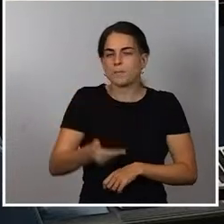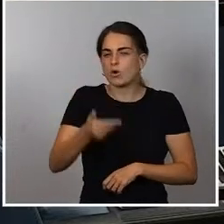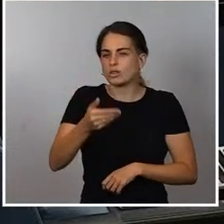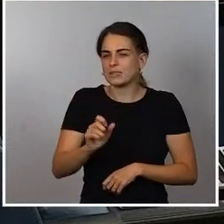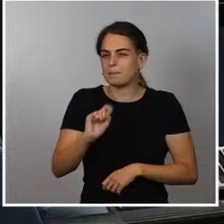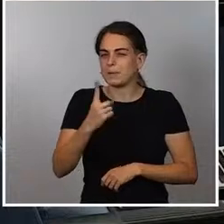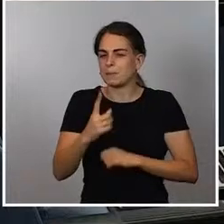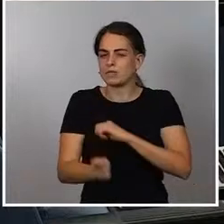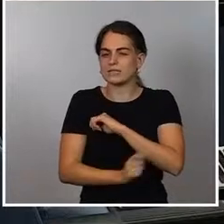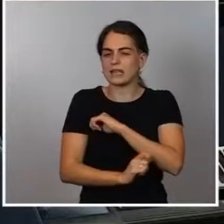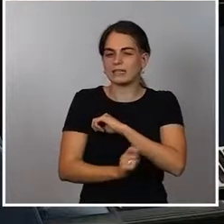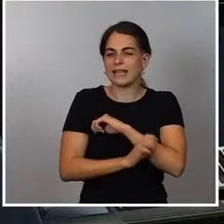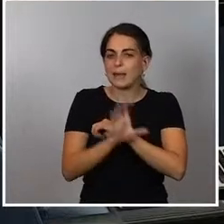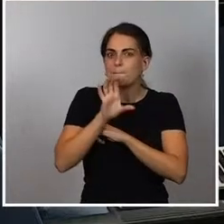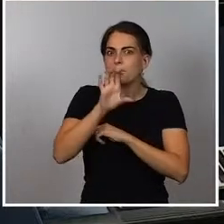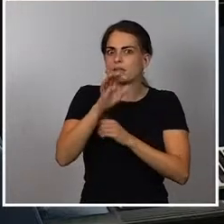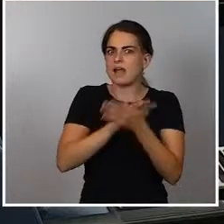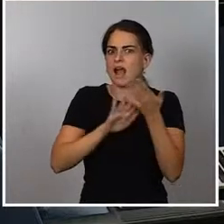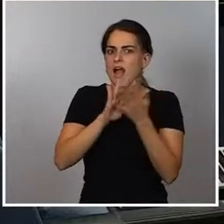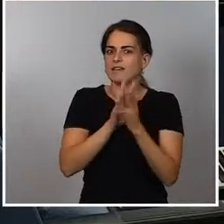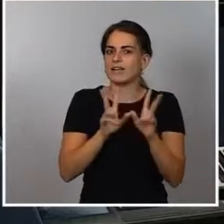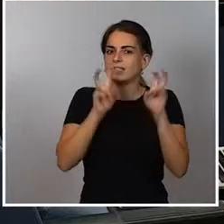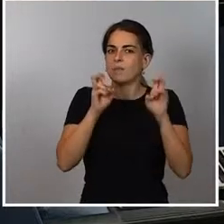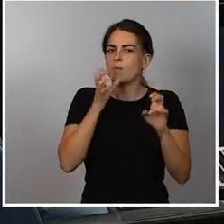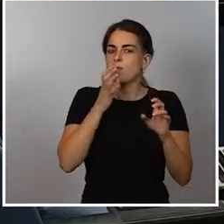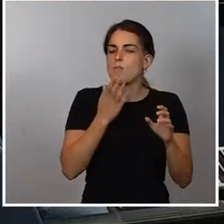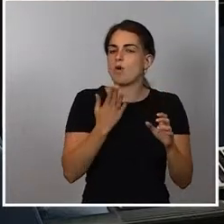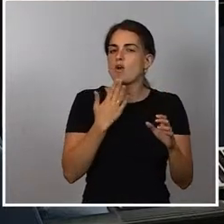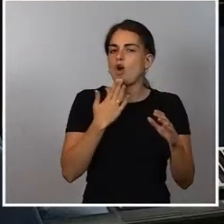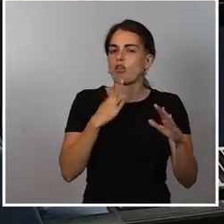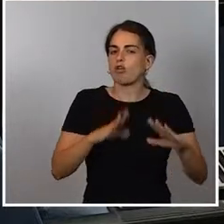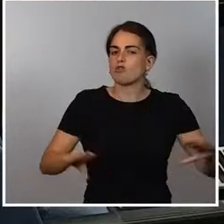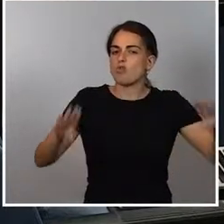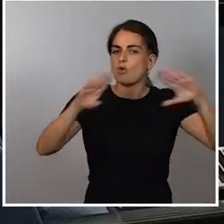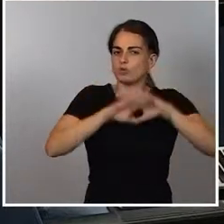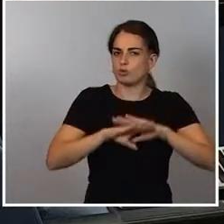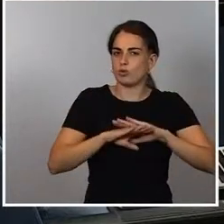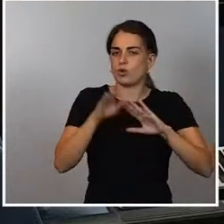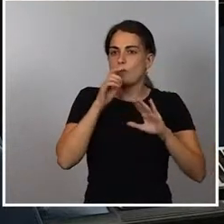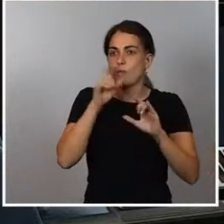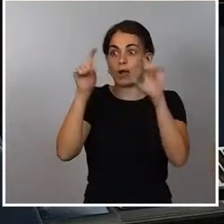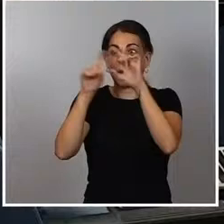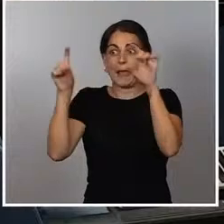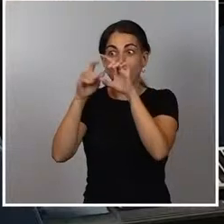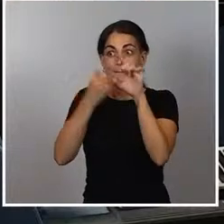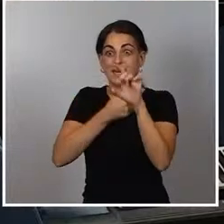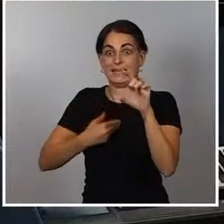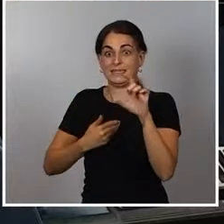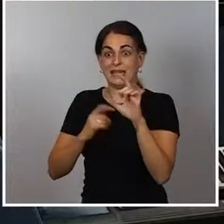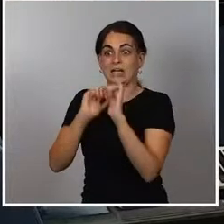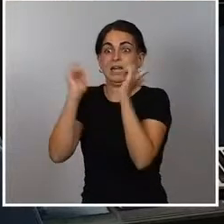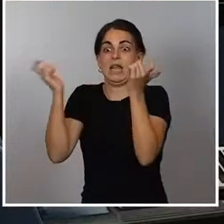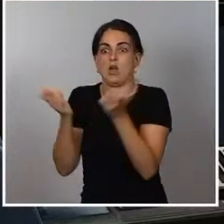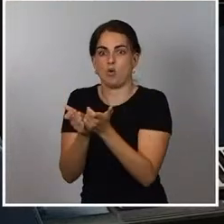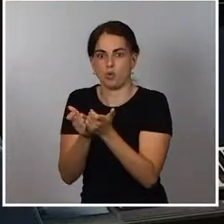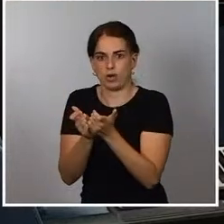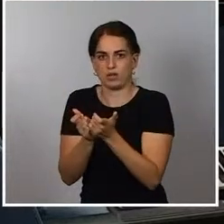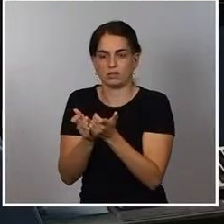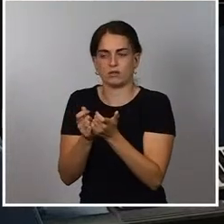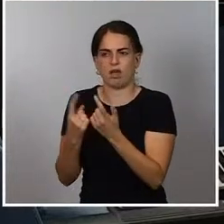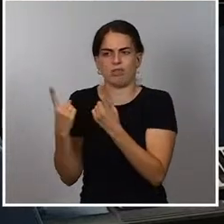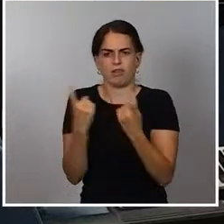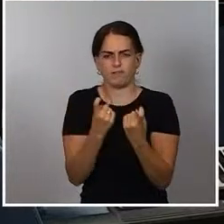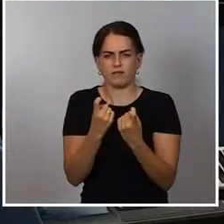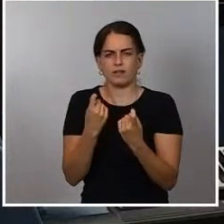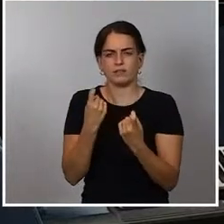país de las que hablan sobre el ocio nocturno reunirse con los empresarios que van a explotar a lo mejor escuchar algunas de sus